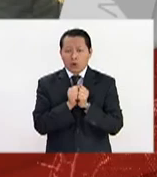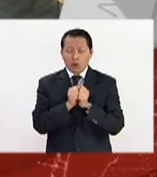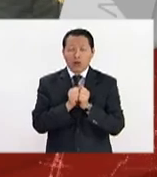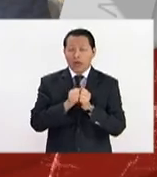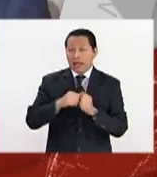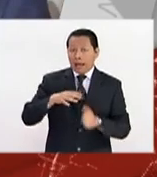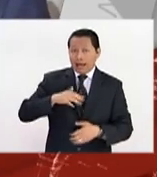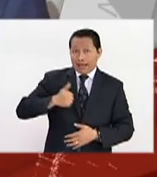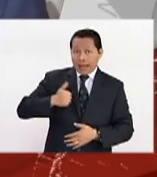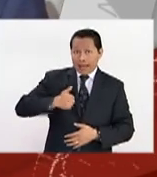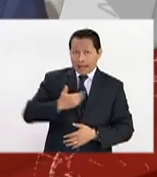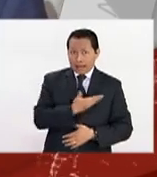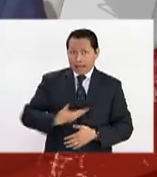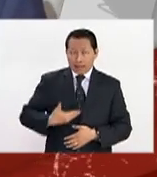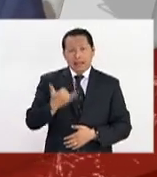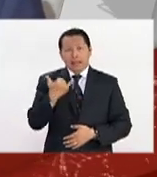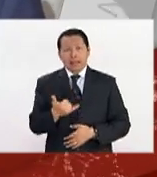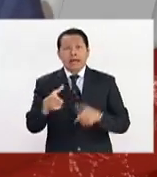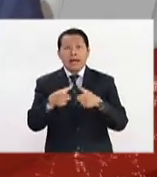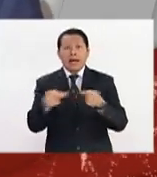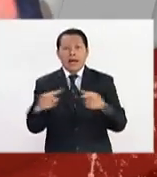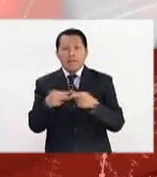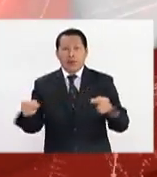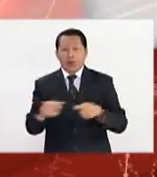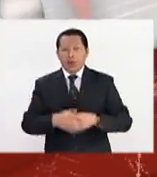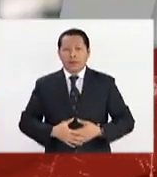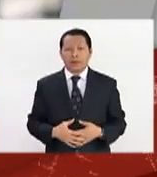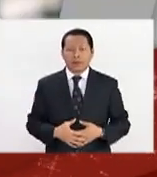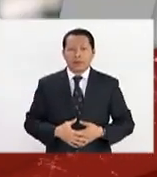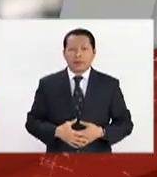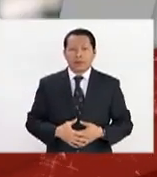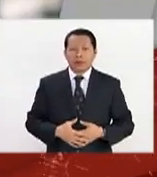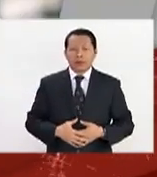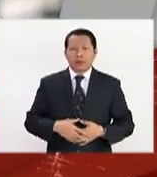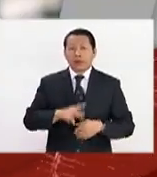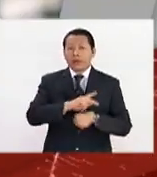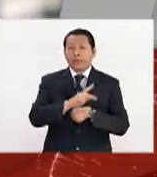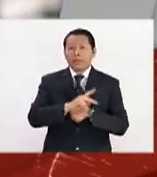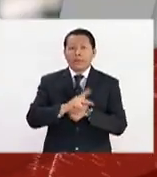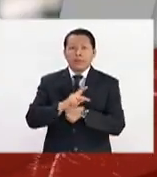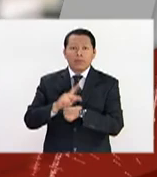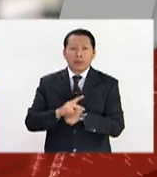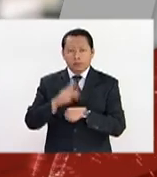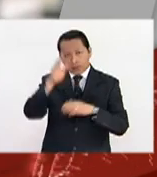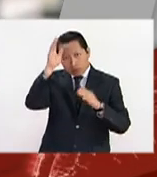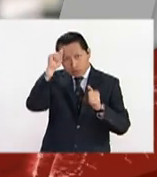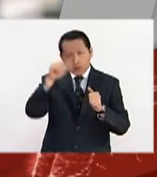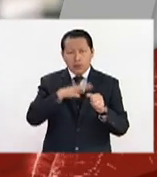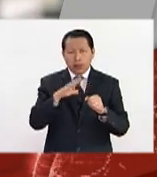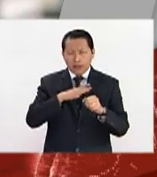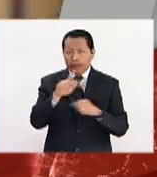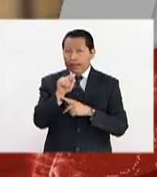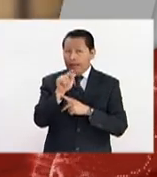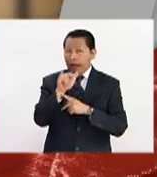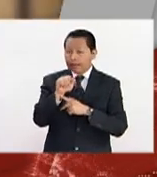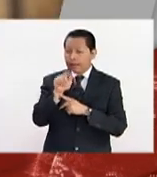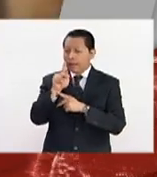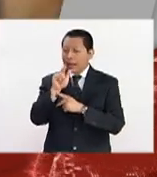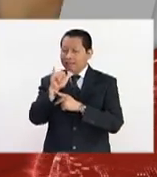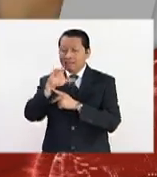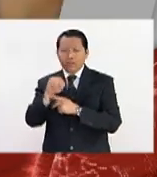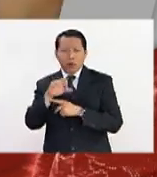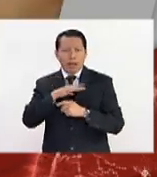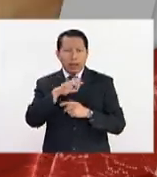Canadá, Justin Trudeau, y de Japón, Shinzo Abe. Los países que integran el Acuerdo de Asociación Transpacífico relanzan